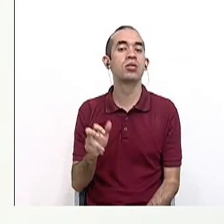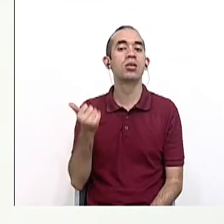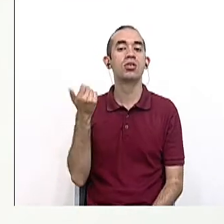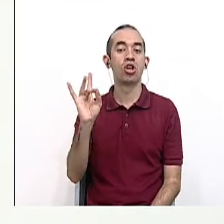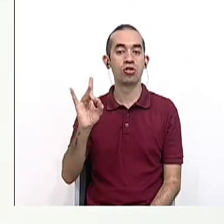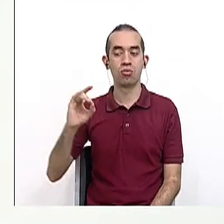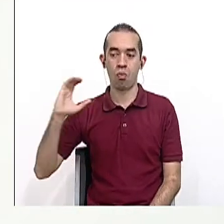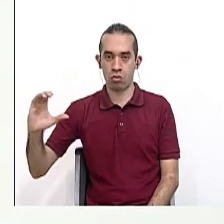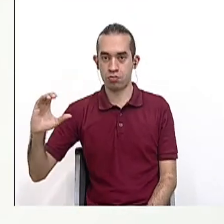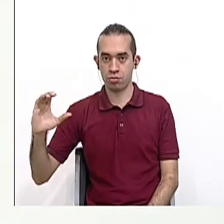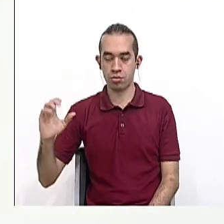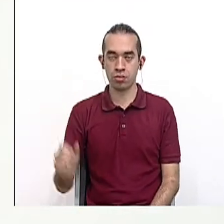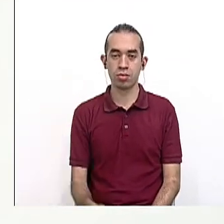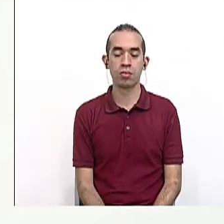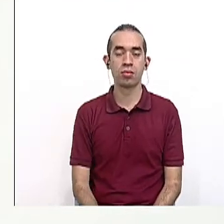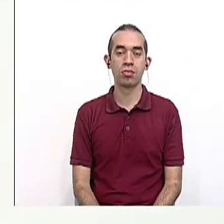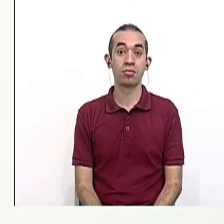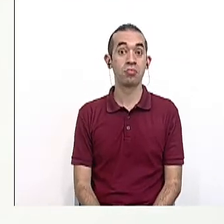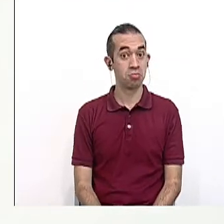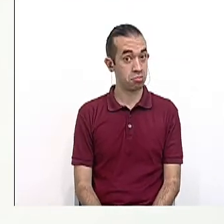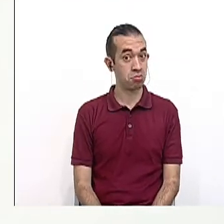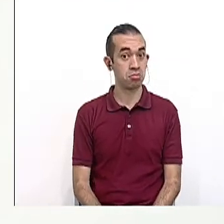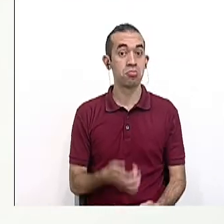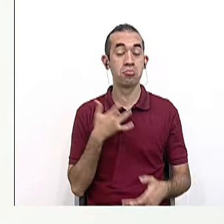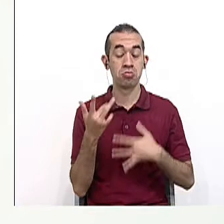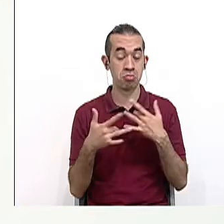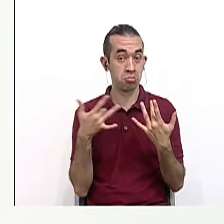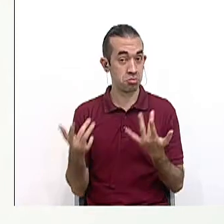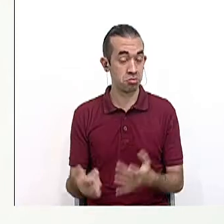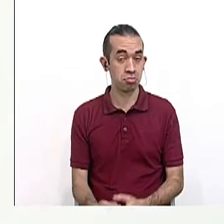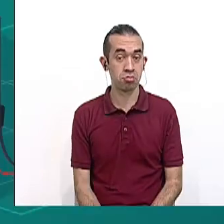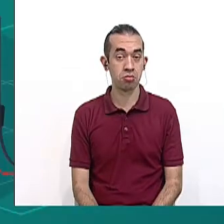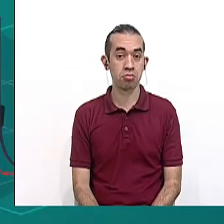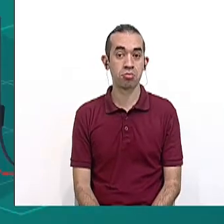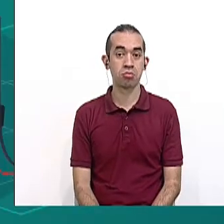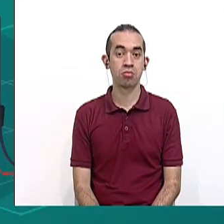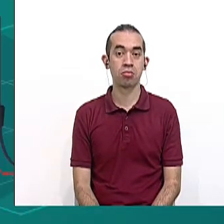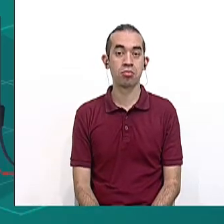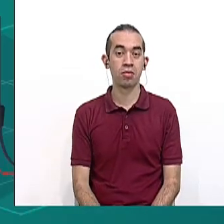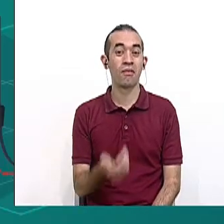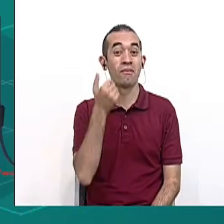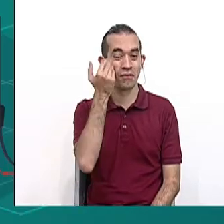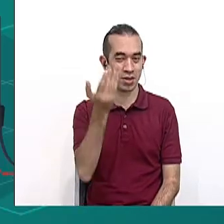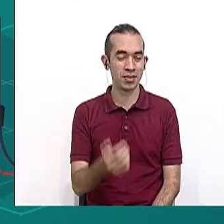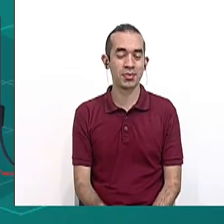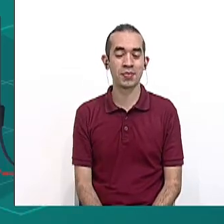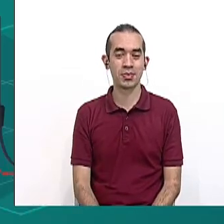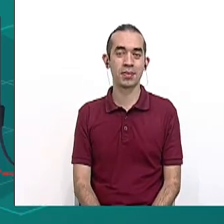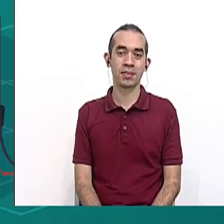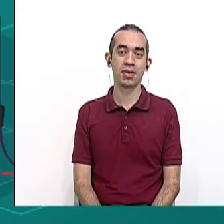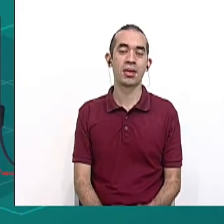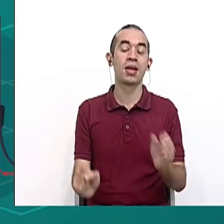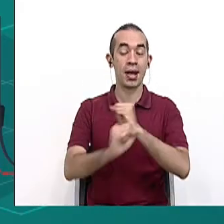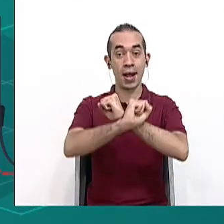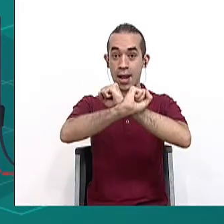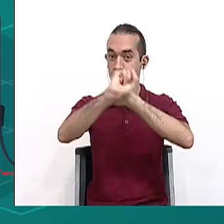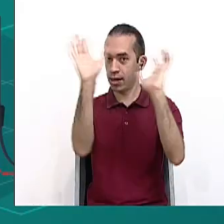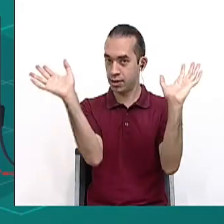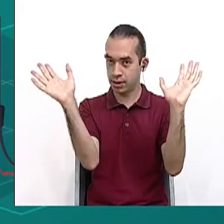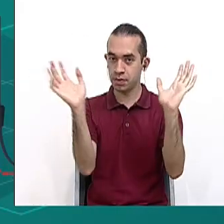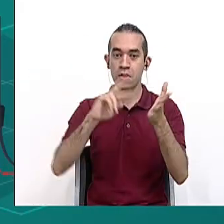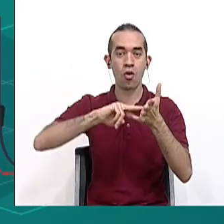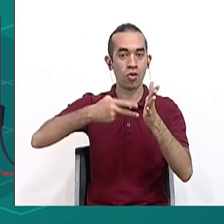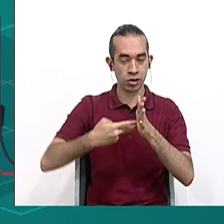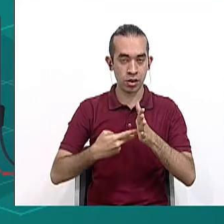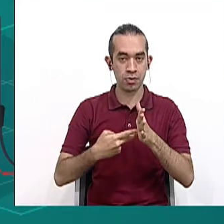de 18 coulombs. ¿Qué les ha parecido hasta ahora? Fácil. Ya está clarísimo el